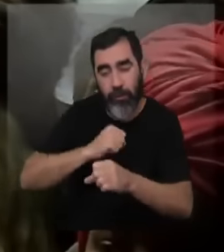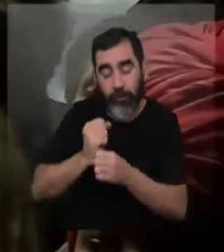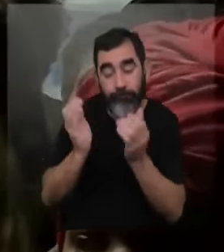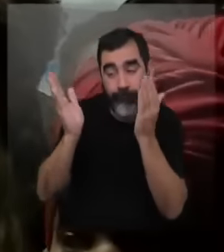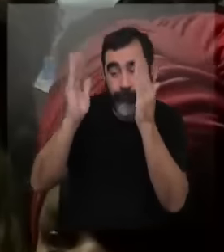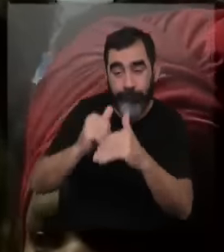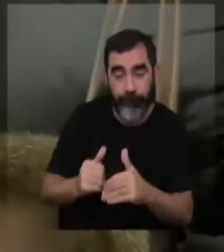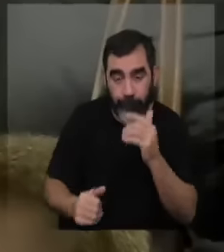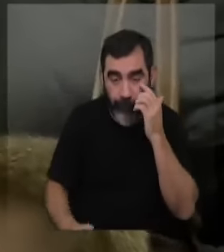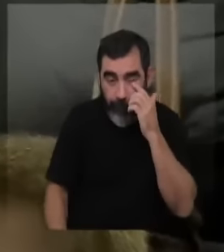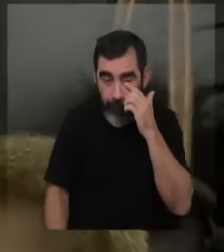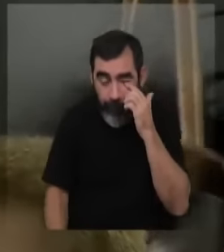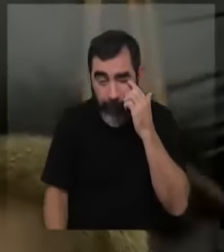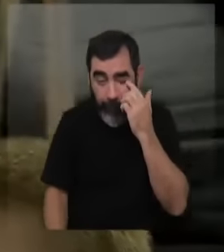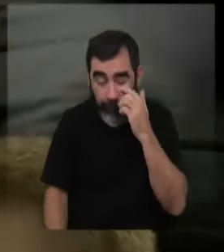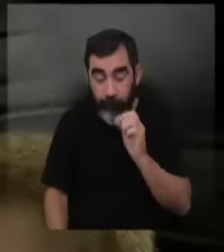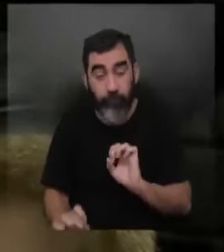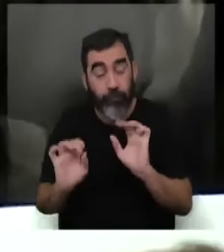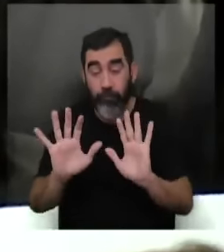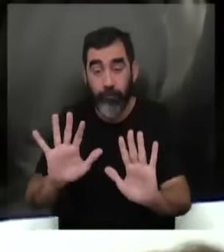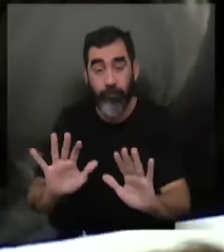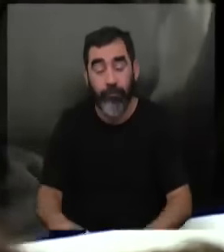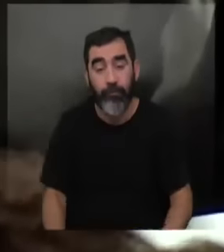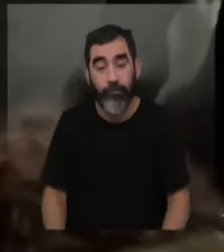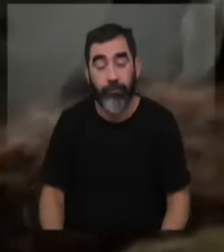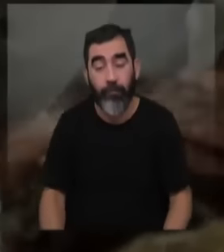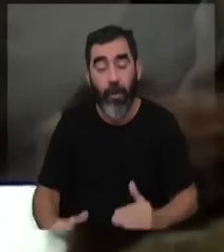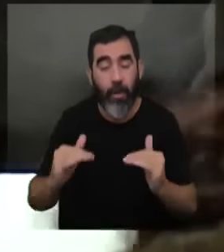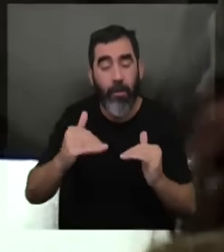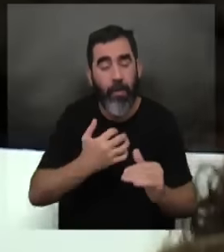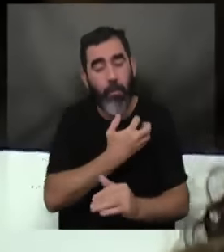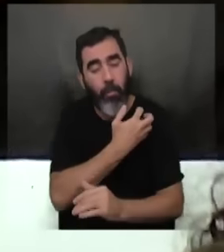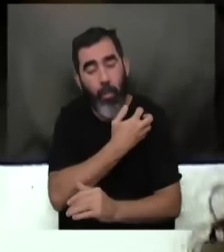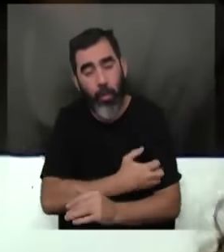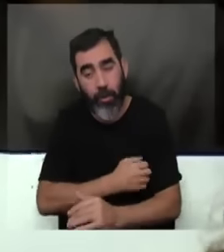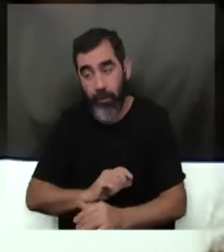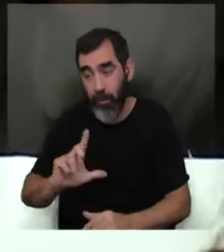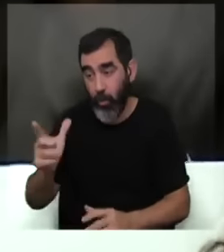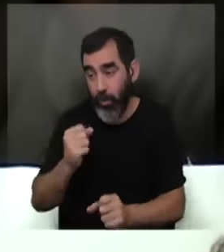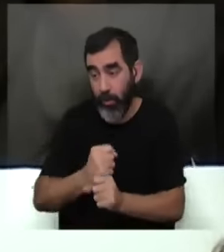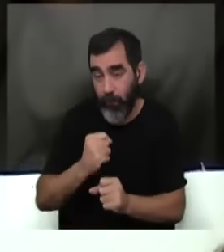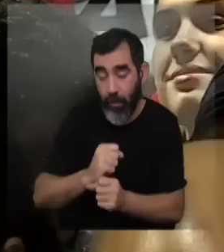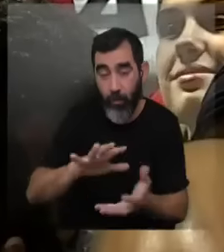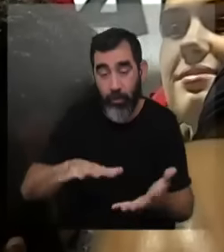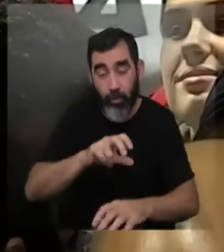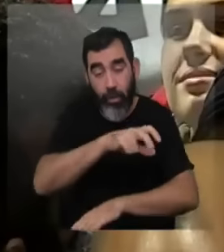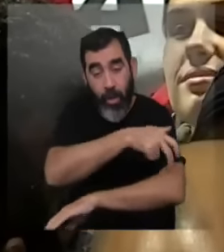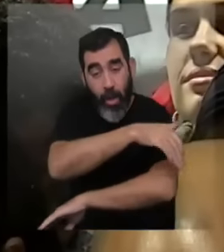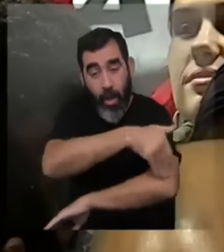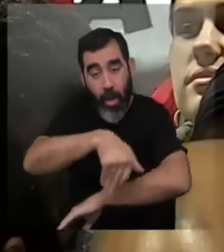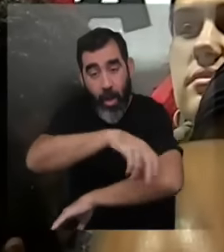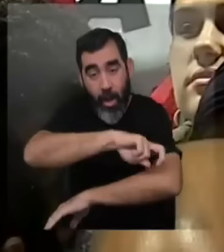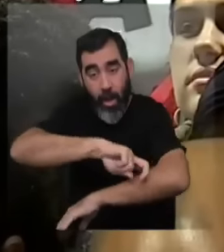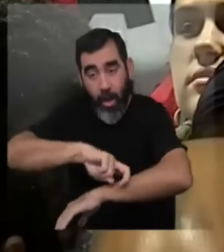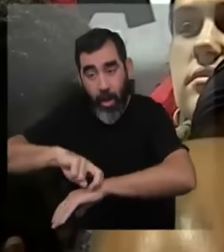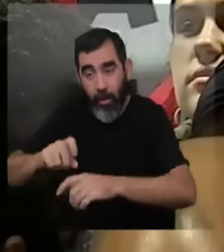consecuencia y bueno nos remitimos a esto no los niveles de pobreza de desempleo de situación de calle que aumentan